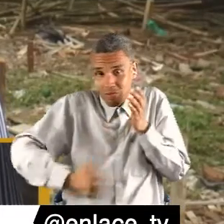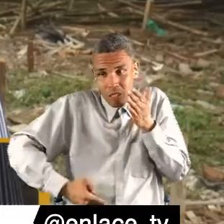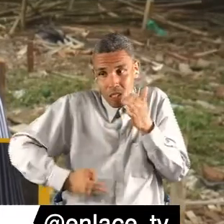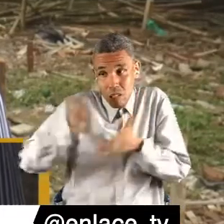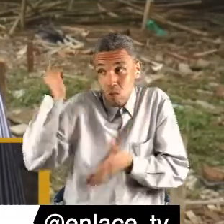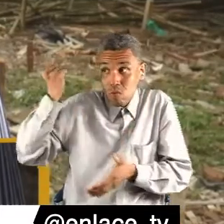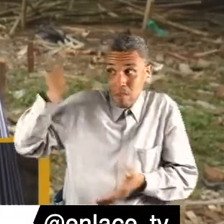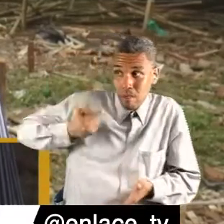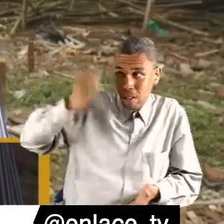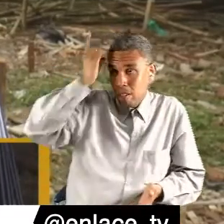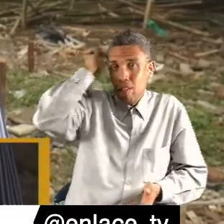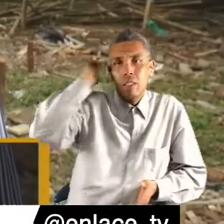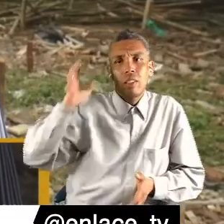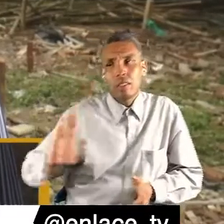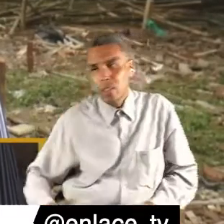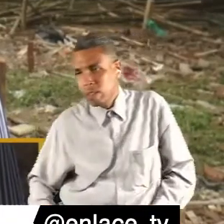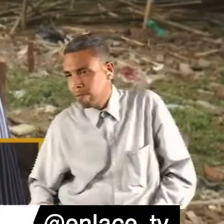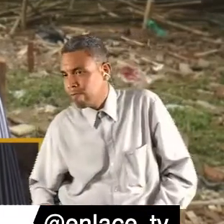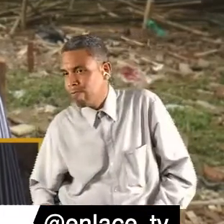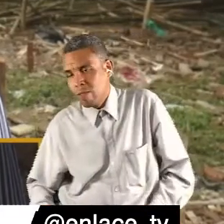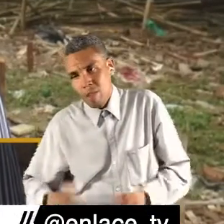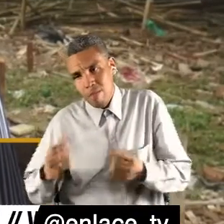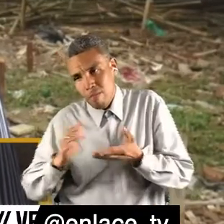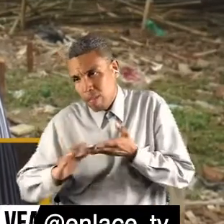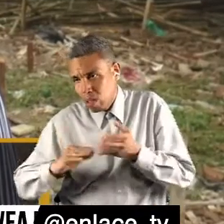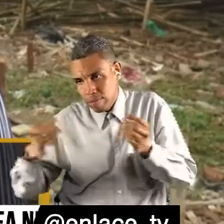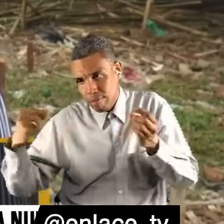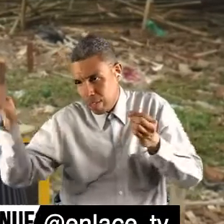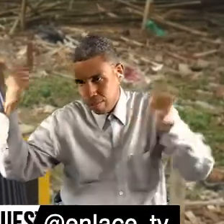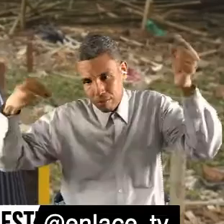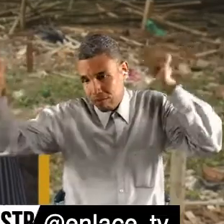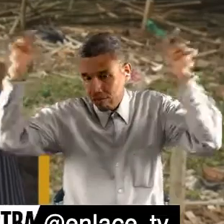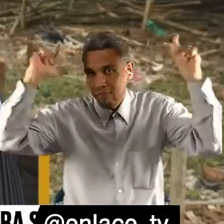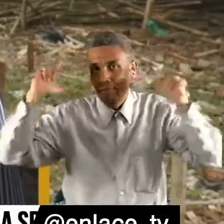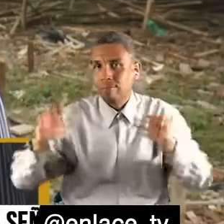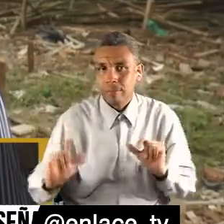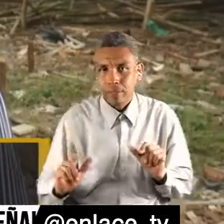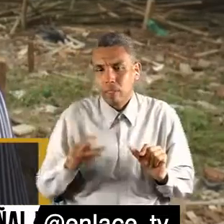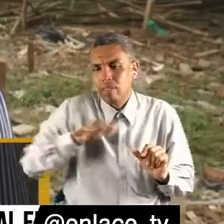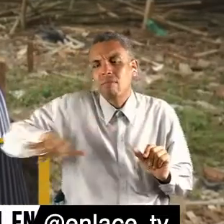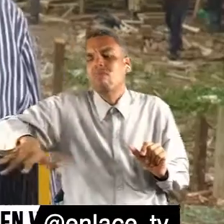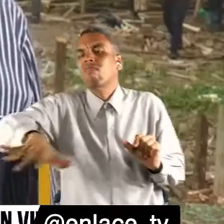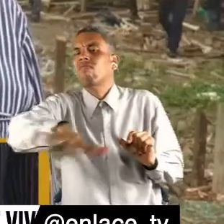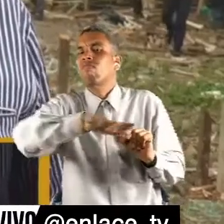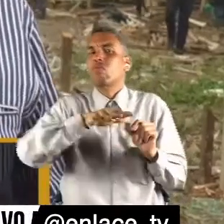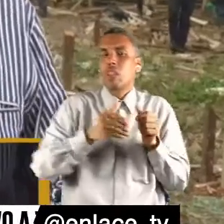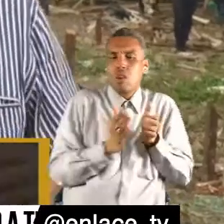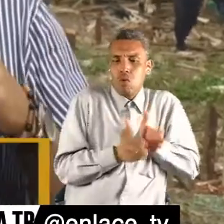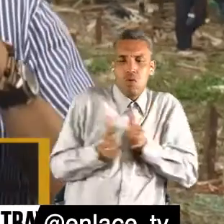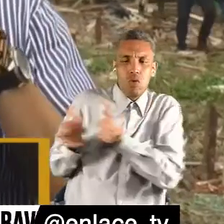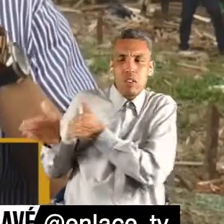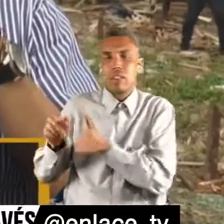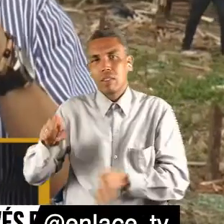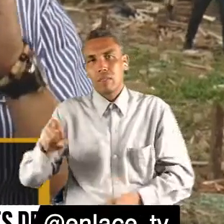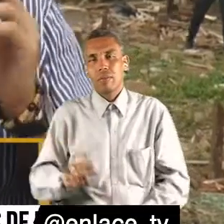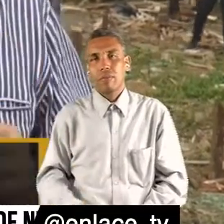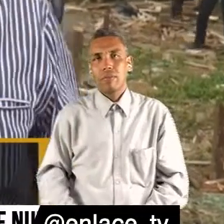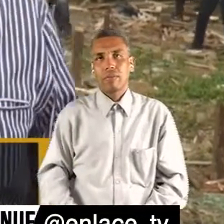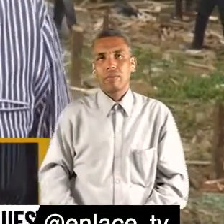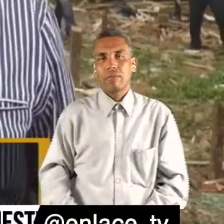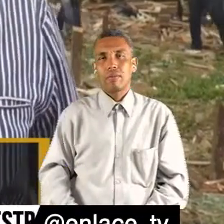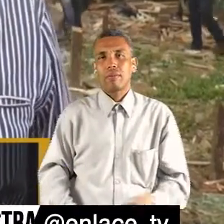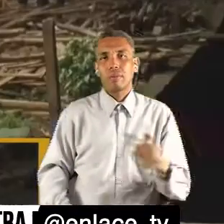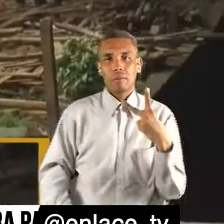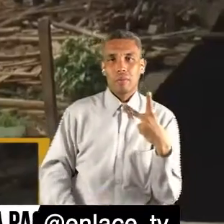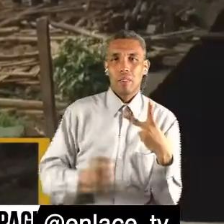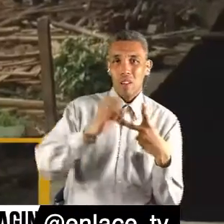pues para que tengamos nosotros como barranqueños el derecho a ver crecer nuestra ciudad en orden. El inspector de Ornato y Espacio Público,